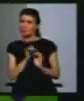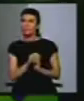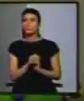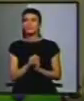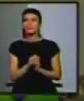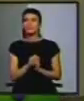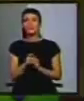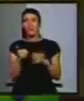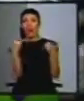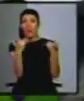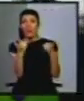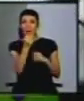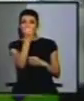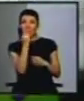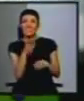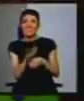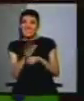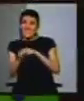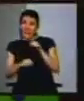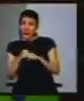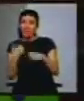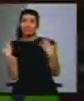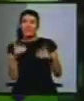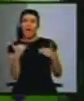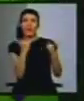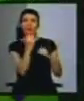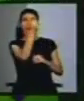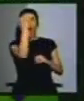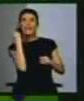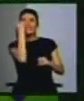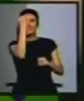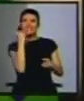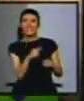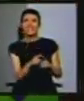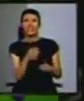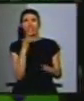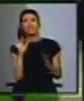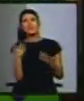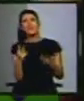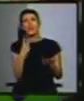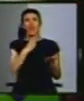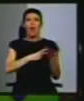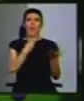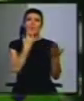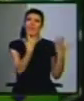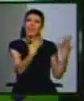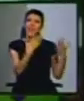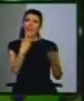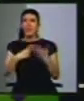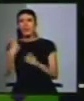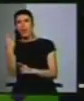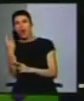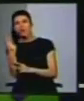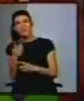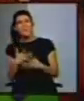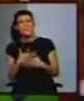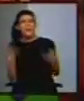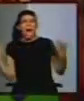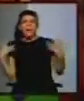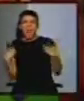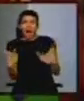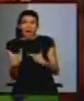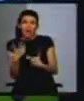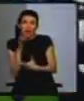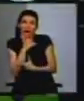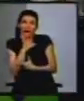Jugador de casino desde los 15 años de edad, dice haber alcanzado entre 2010 y 2011 la cúspide del descontrol y